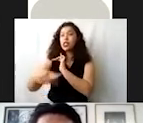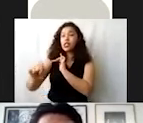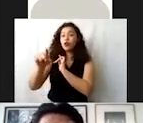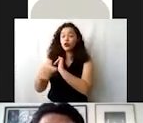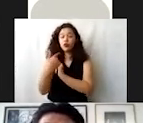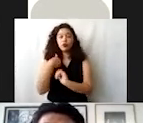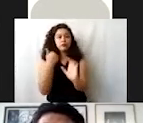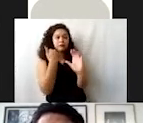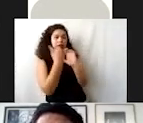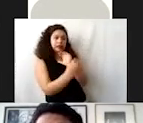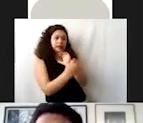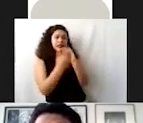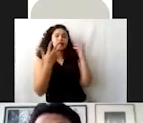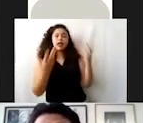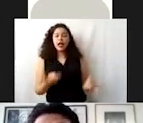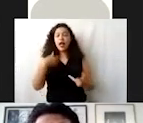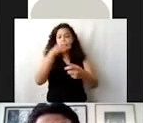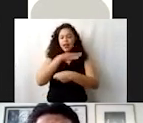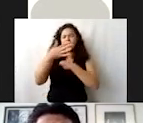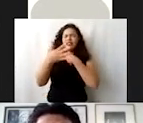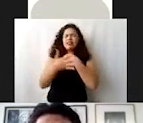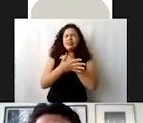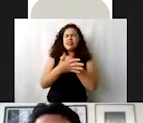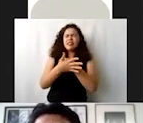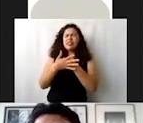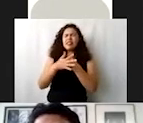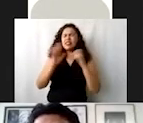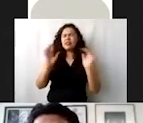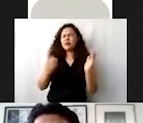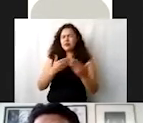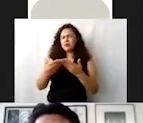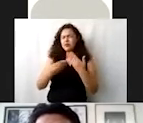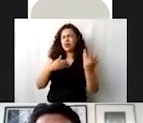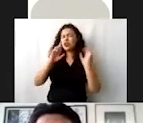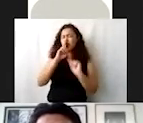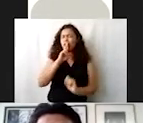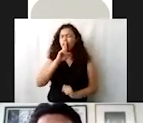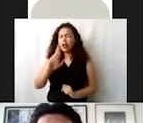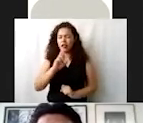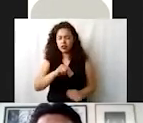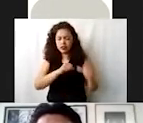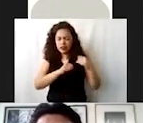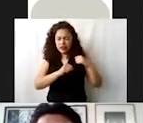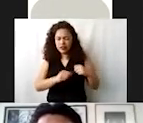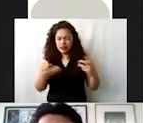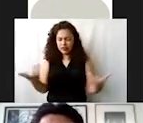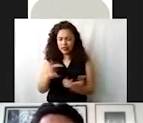te va a poder notificar cualquier acto o resolución administrativa que emita la propia autoridad.